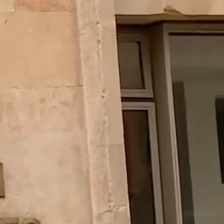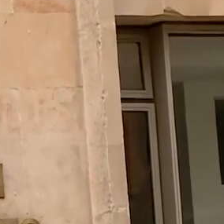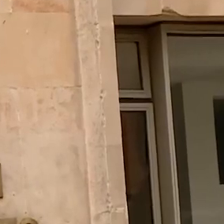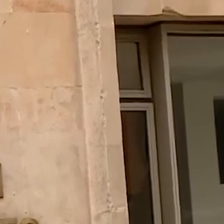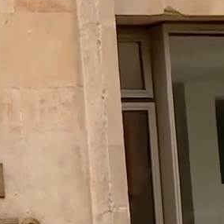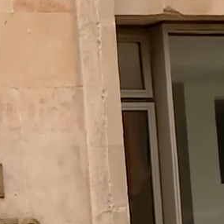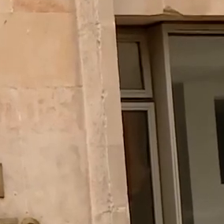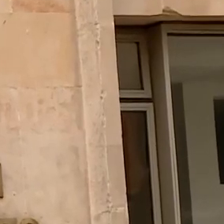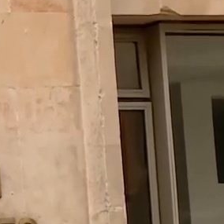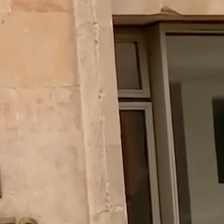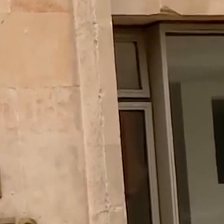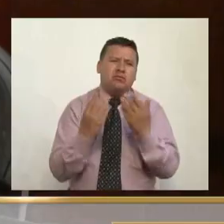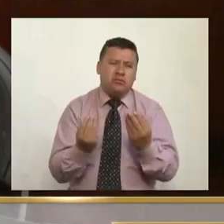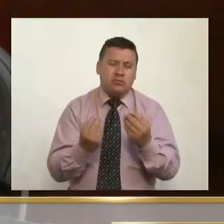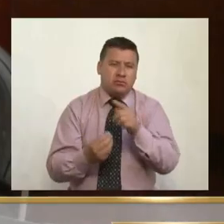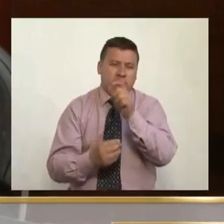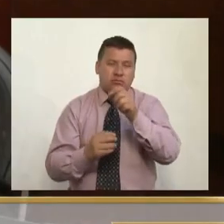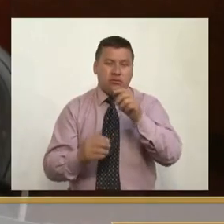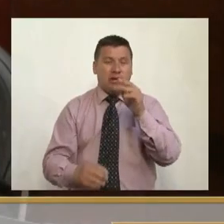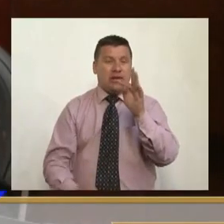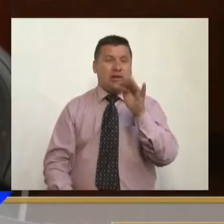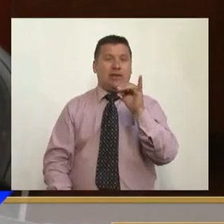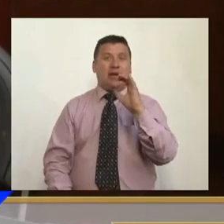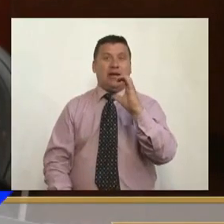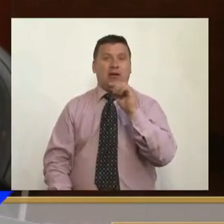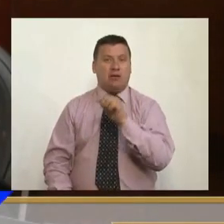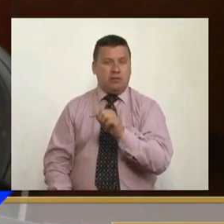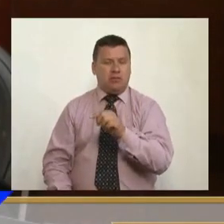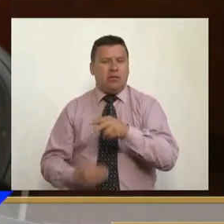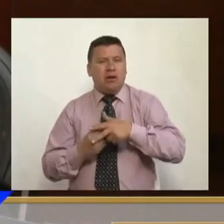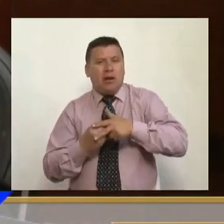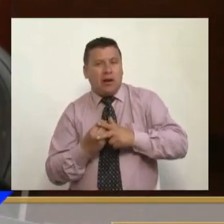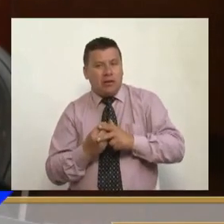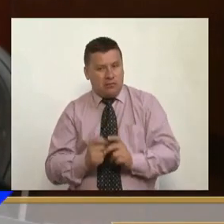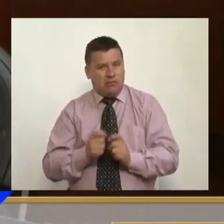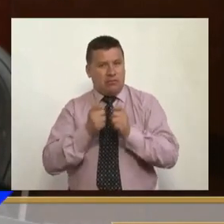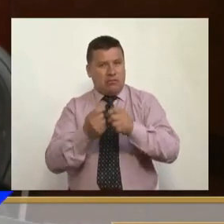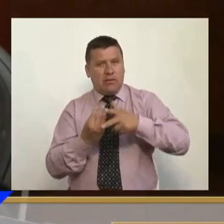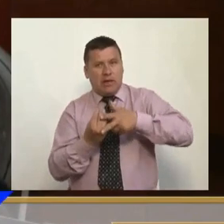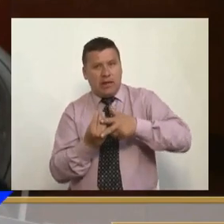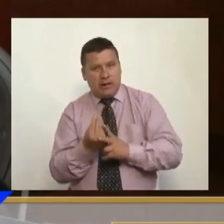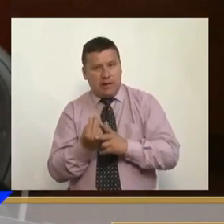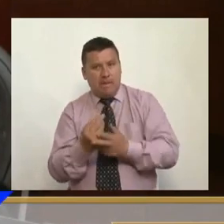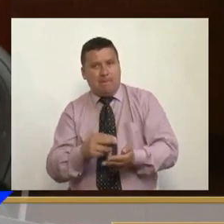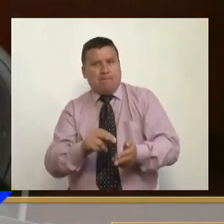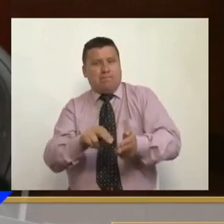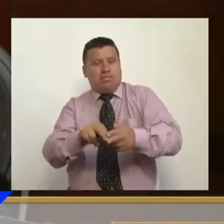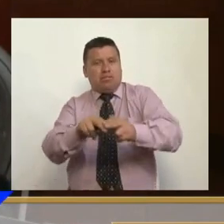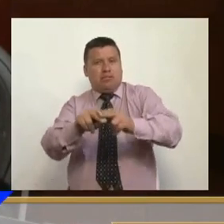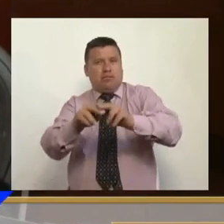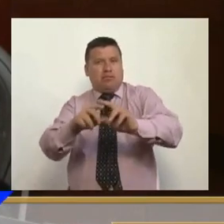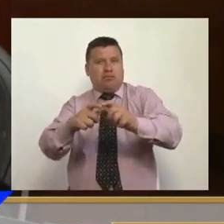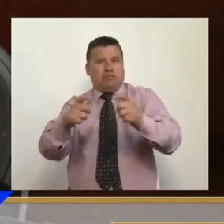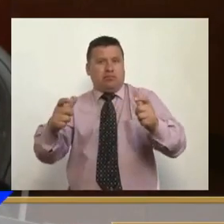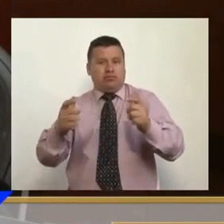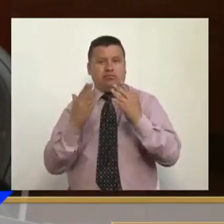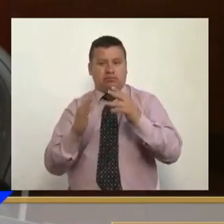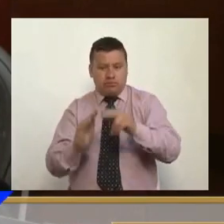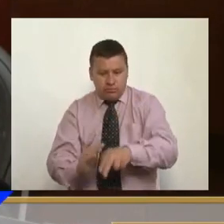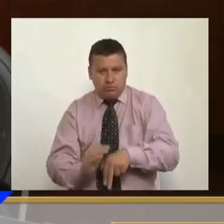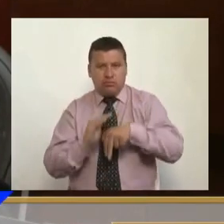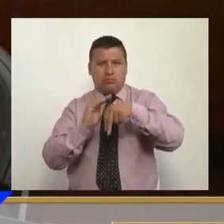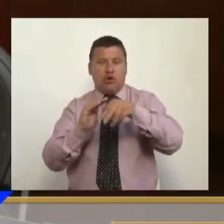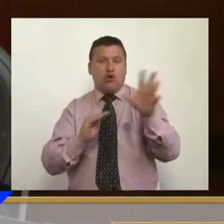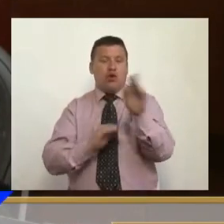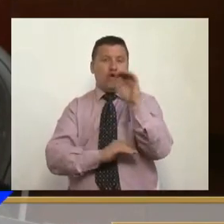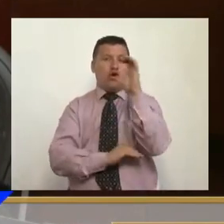El objetivo final es que las TIC sea una herramienta para aumentar el bienestar